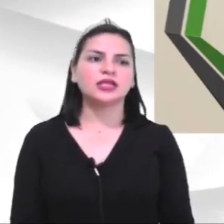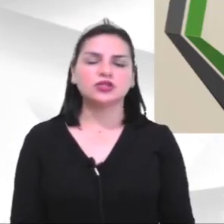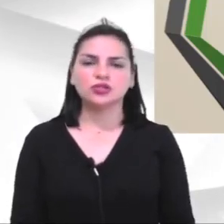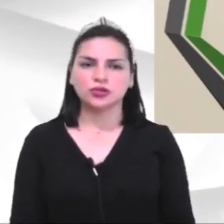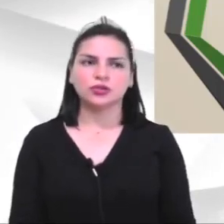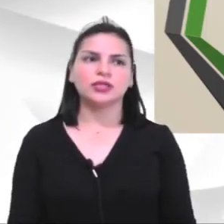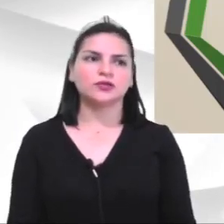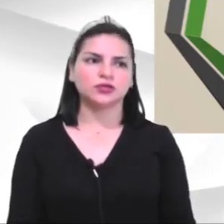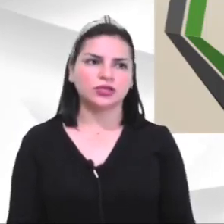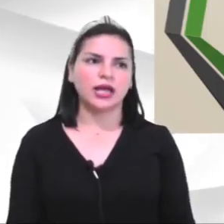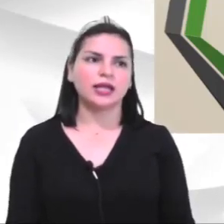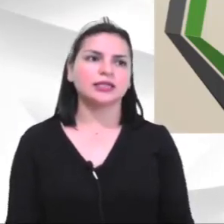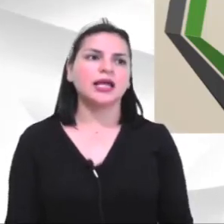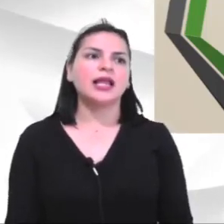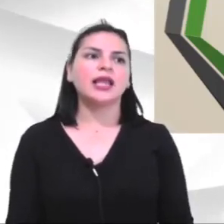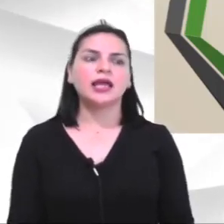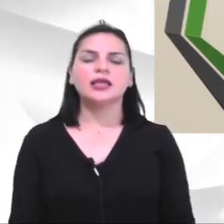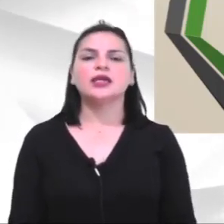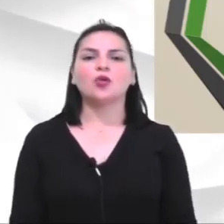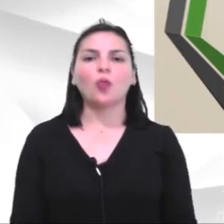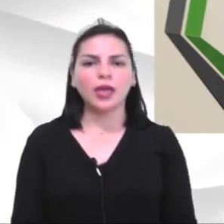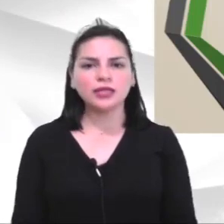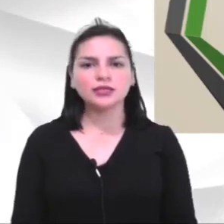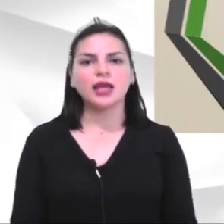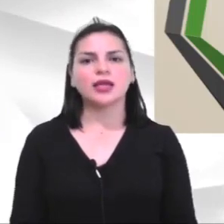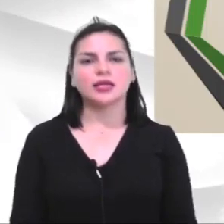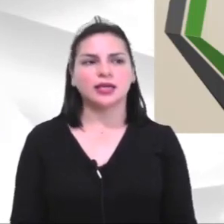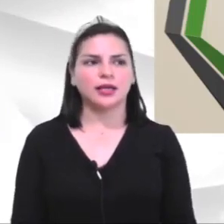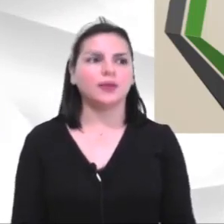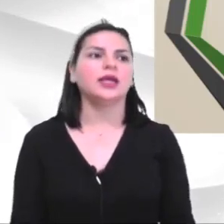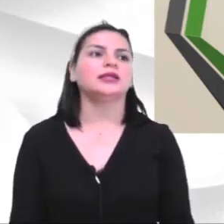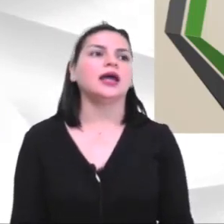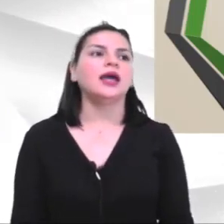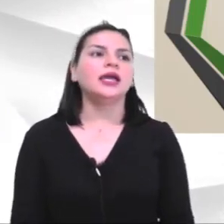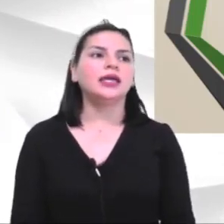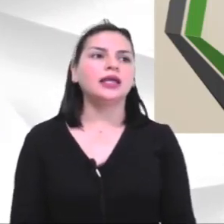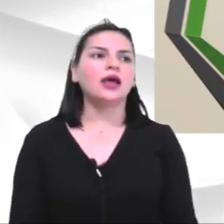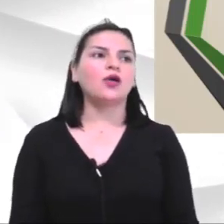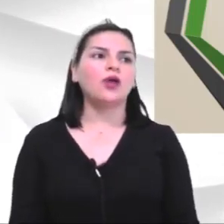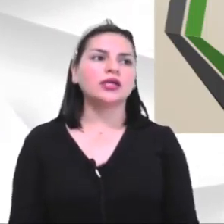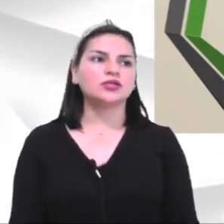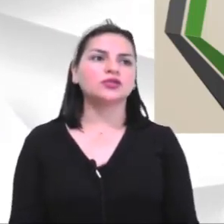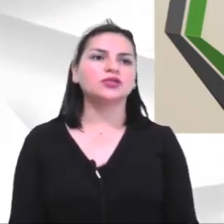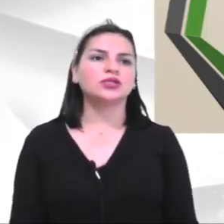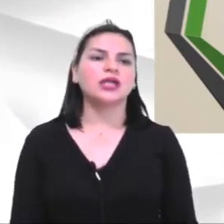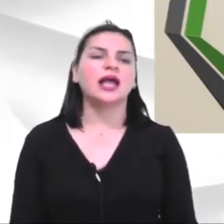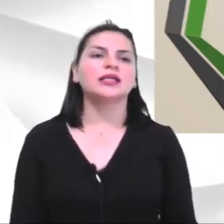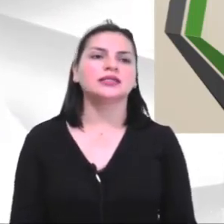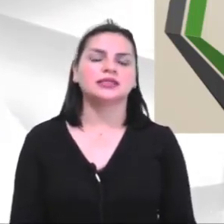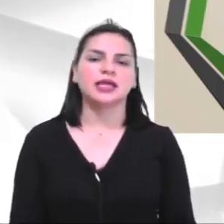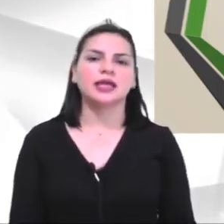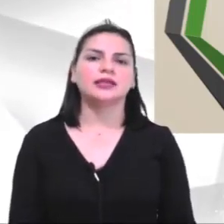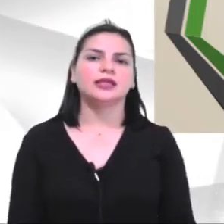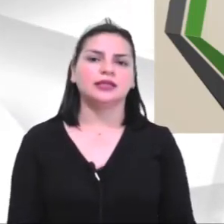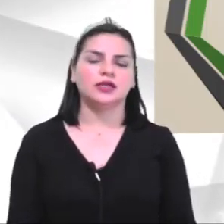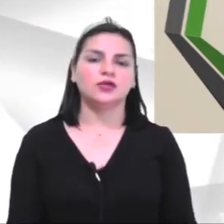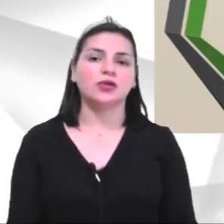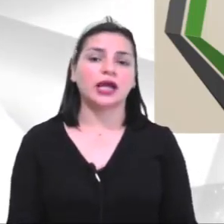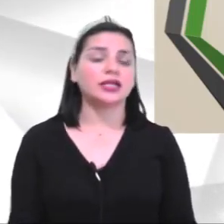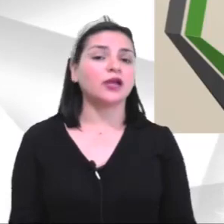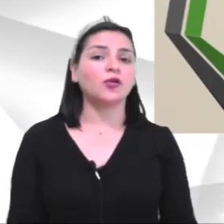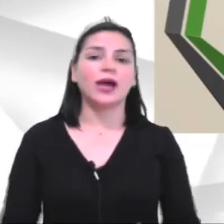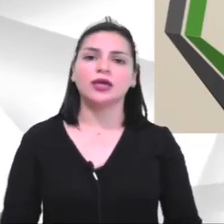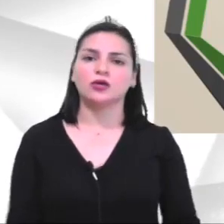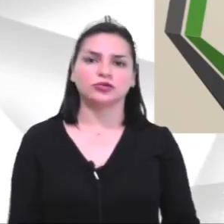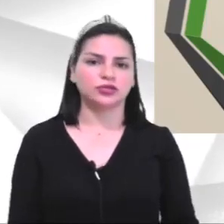generan tensiones sociales, la delincuencia incrementa y la cohesión social se